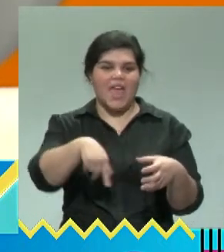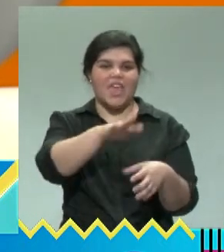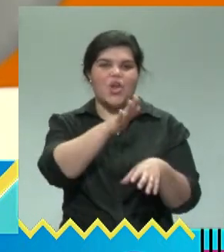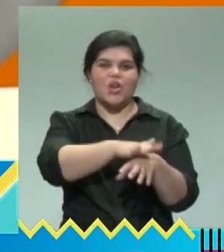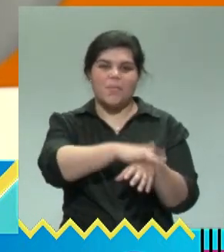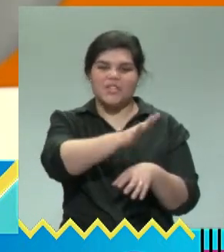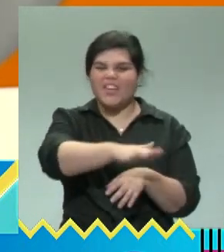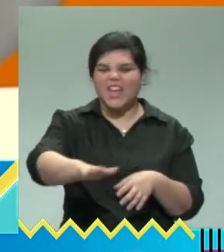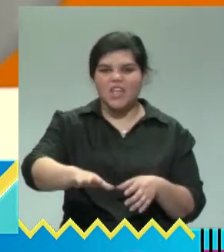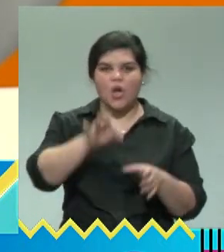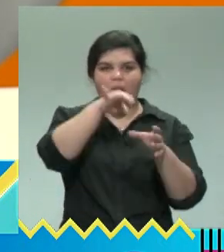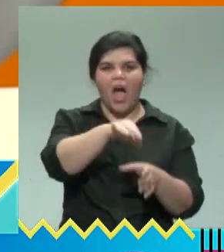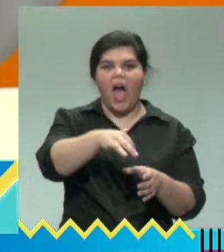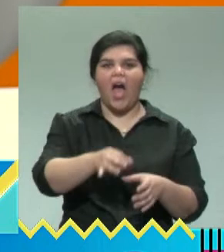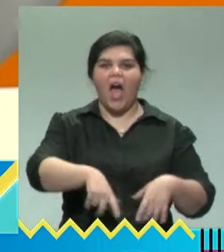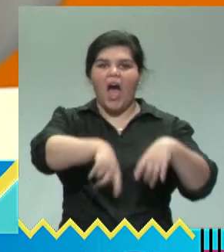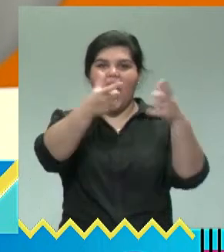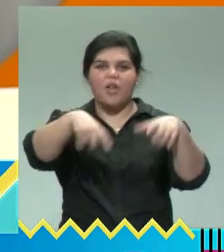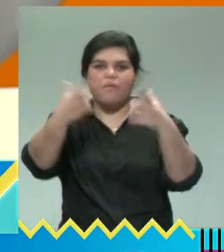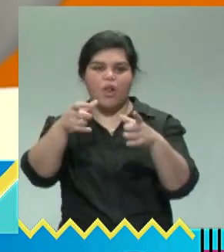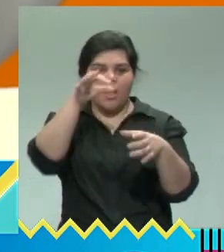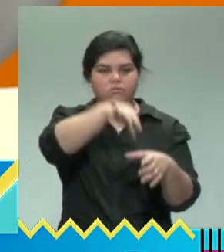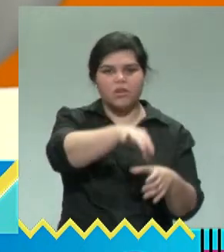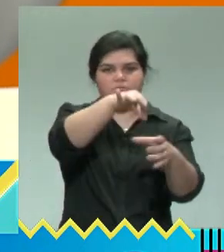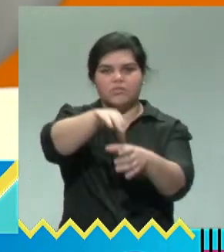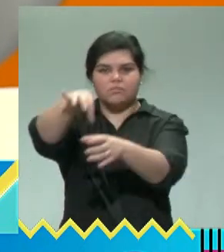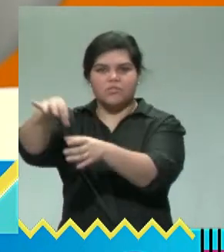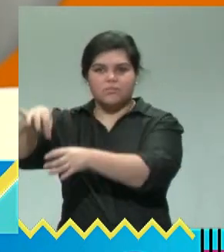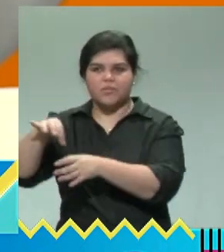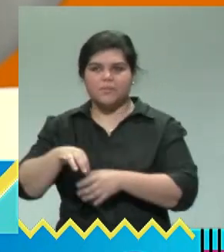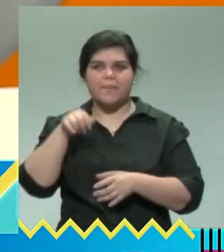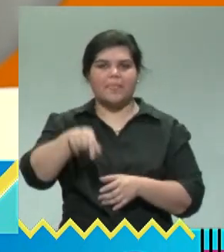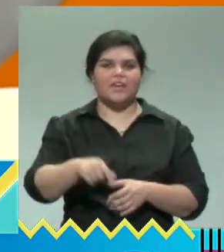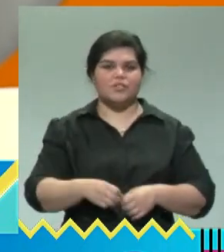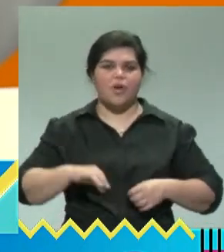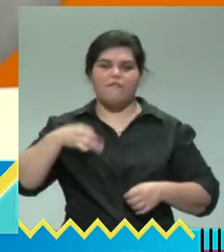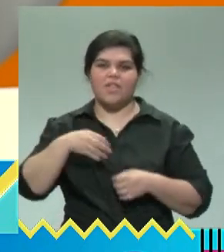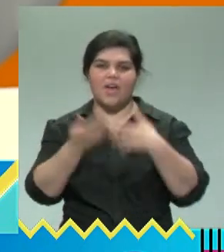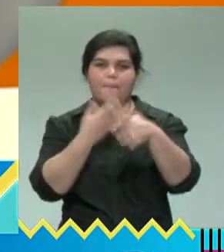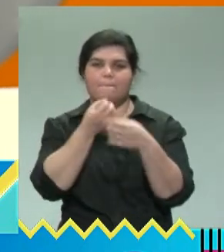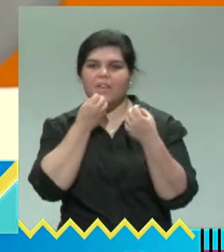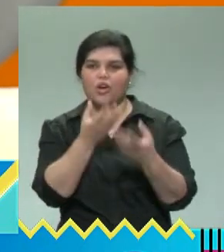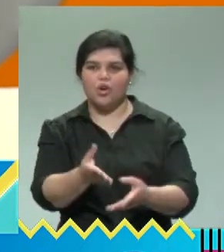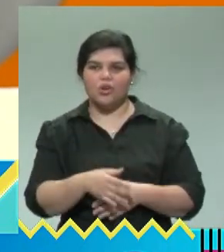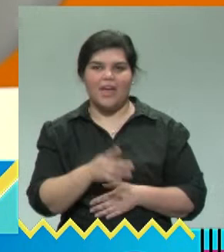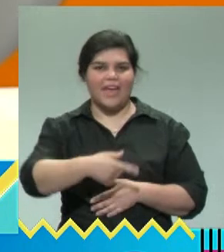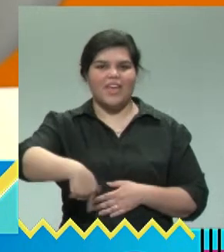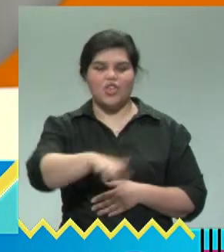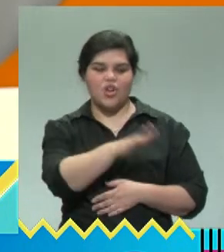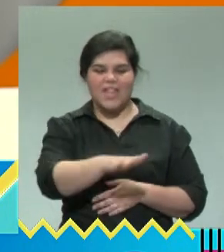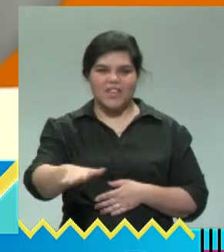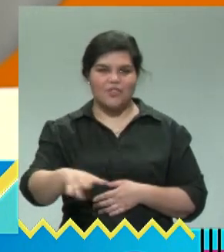en distintas partes de la zona metropolitana. Me parece que eso reproduciría nuestra calidad de vida. Son grandes ecologistas los